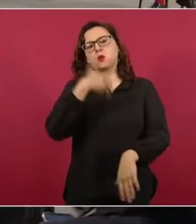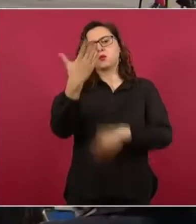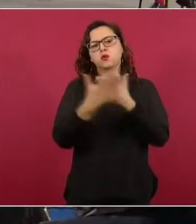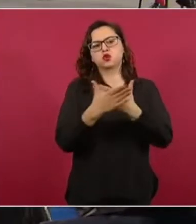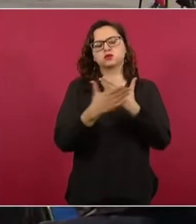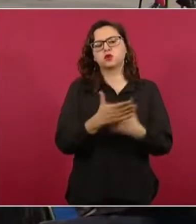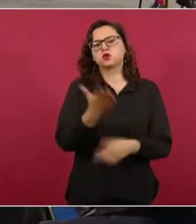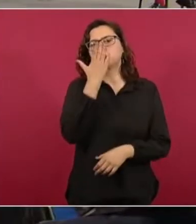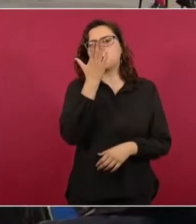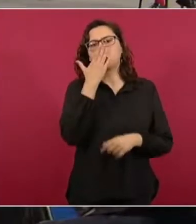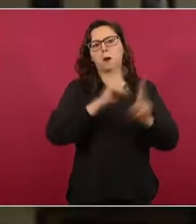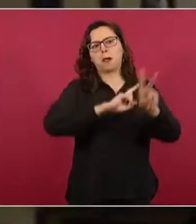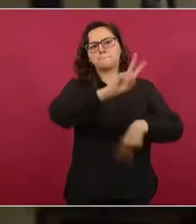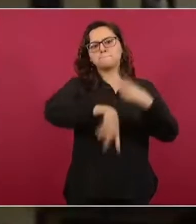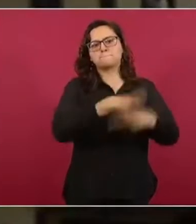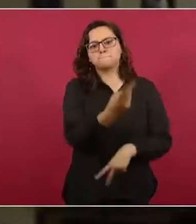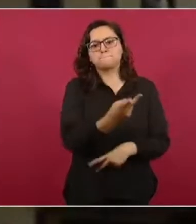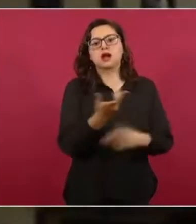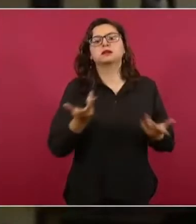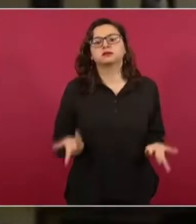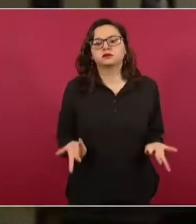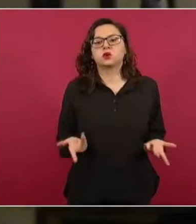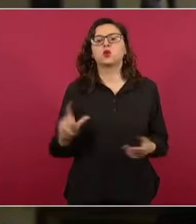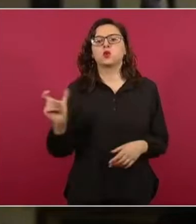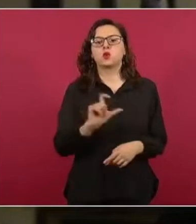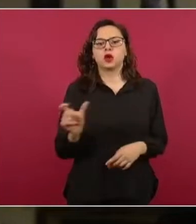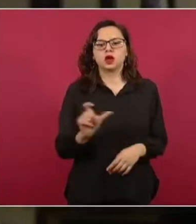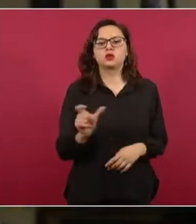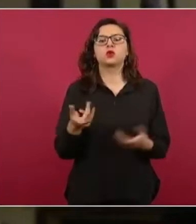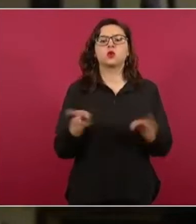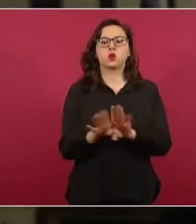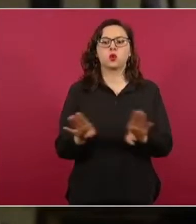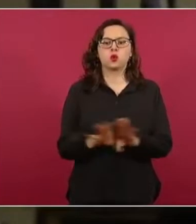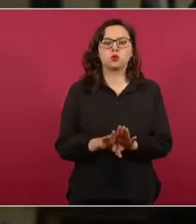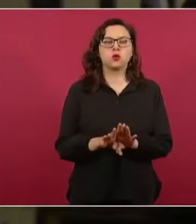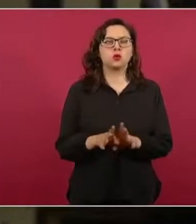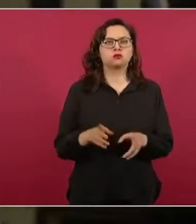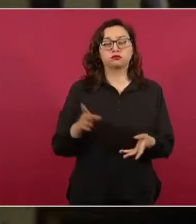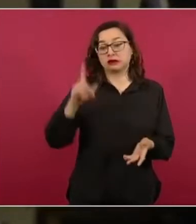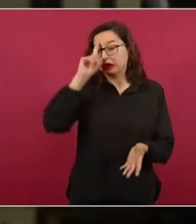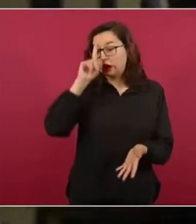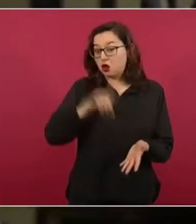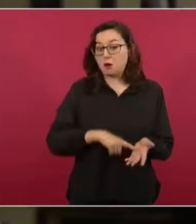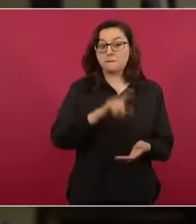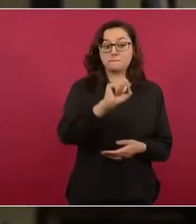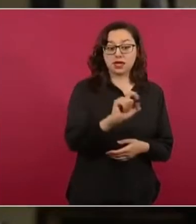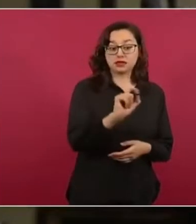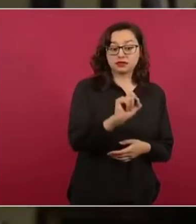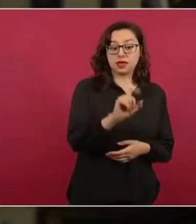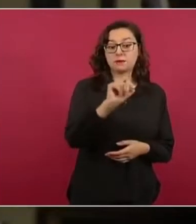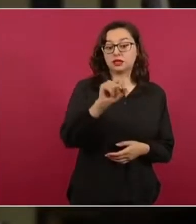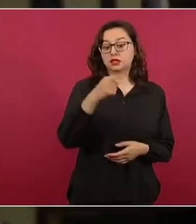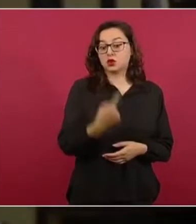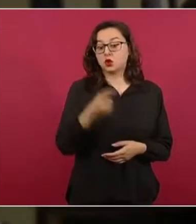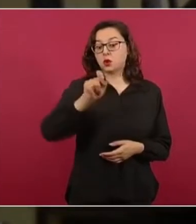para Sonora. Bueno, ya se ha dio a conocer en Sonora que va a ser del 20, 21, 22, algo